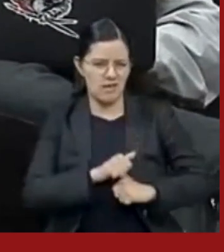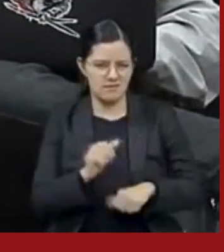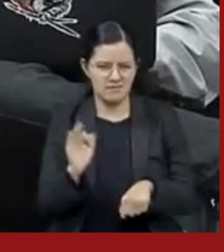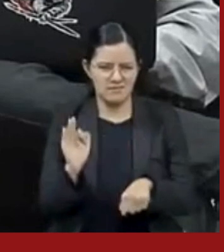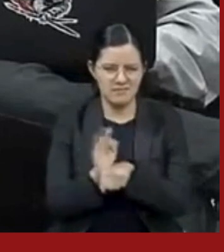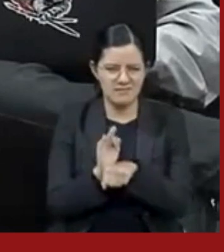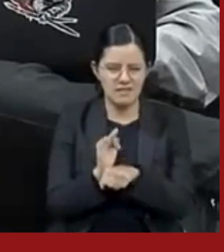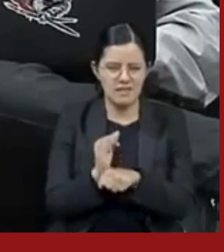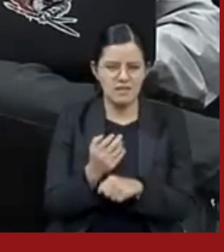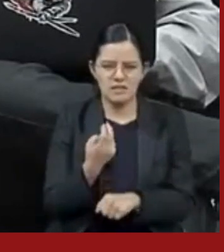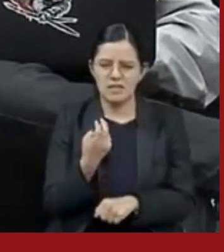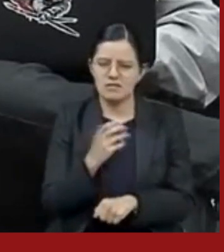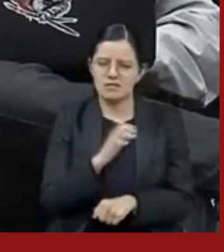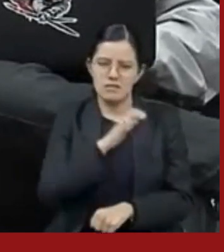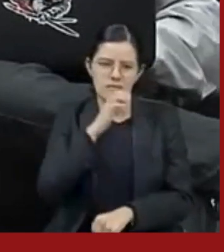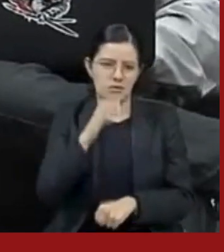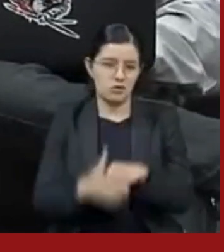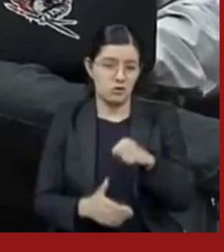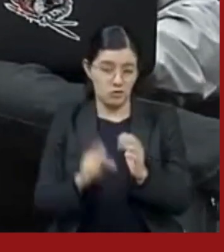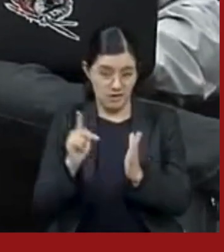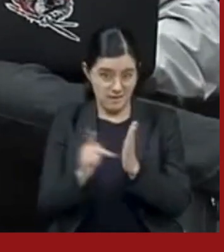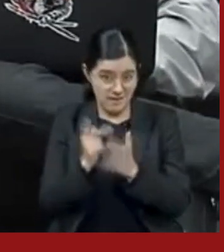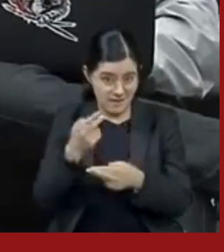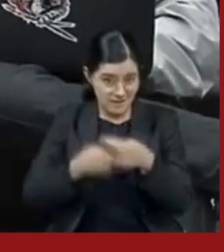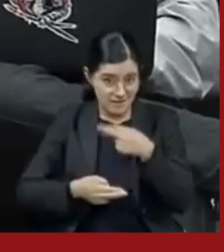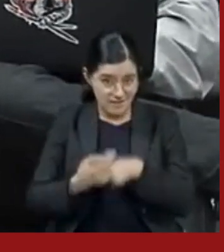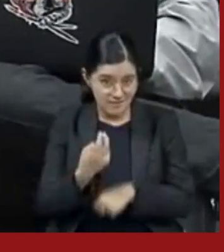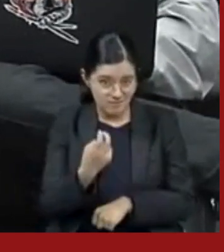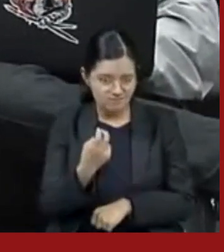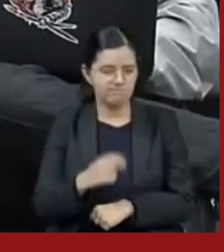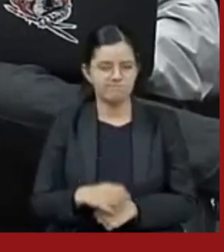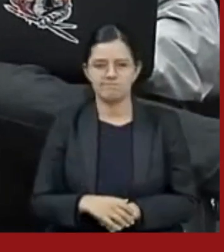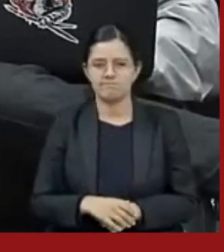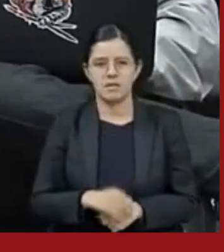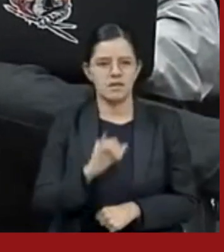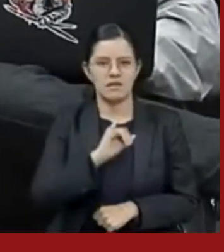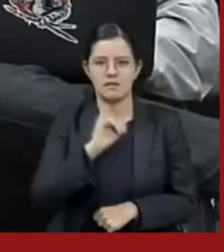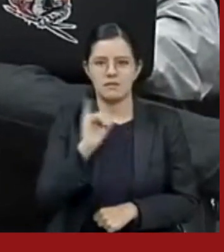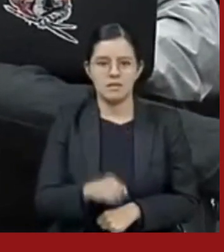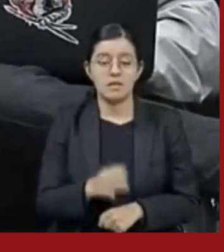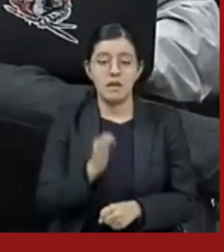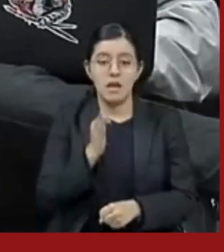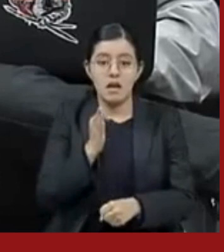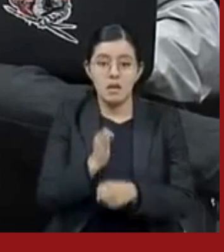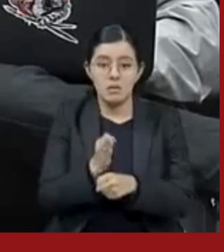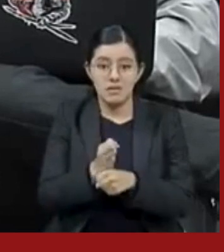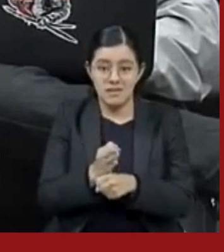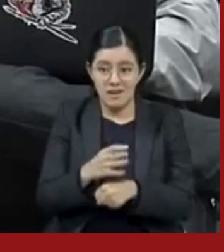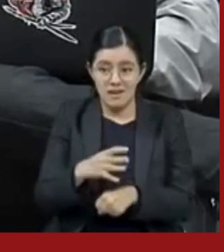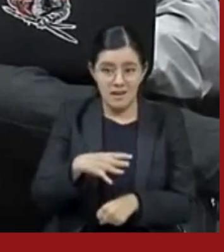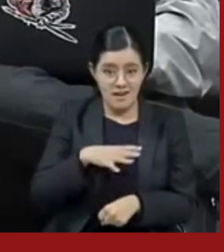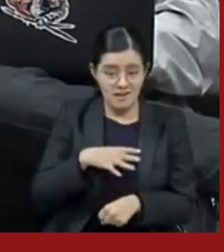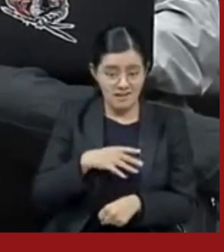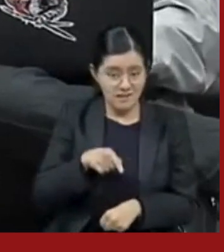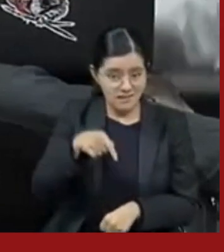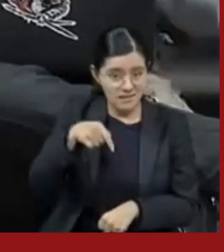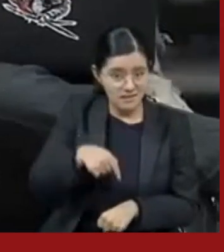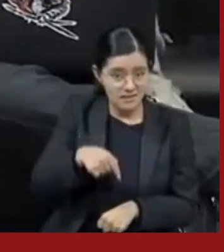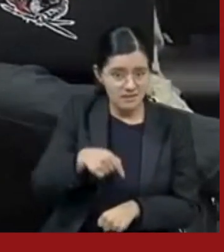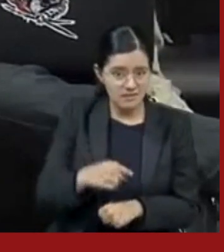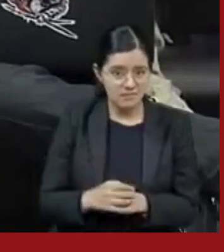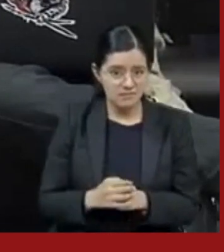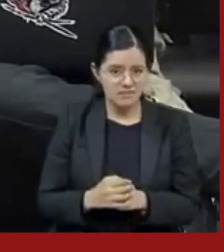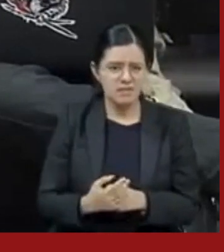acabó. Eso no volverá más. Los que aquí estamos dejaremos de existir y